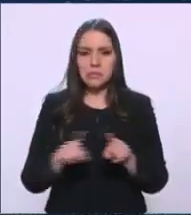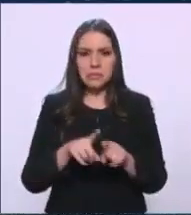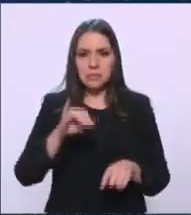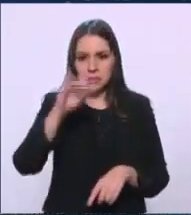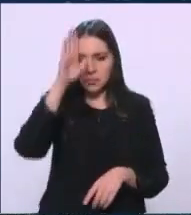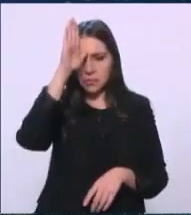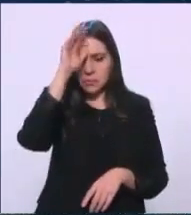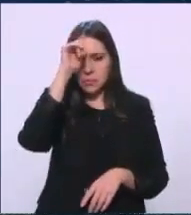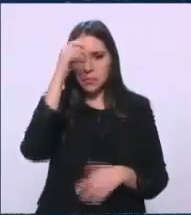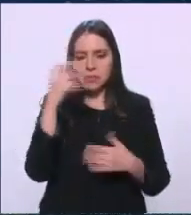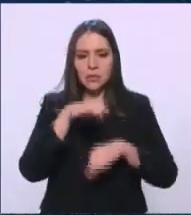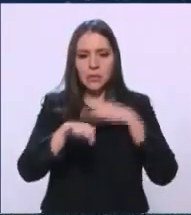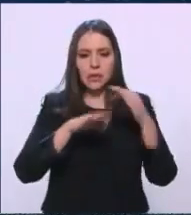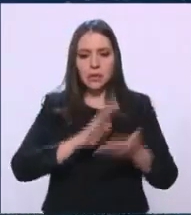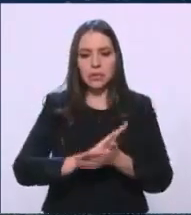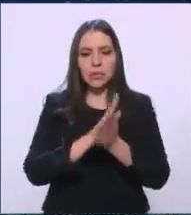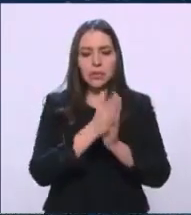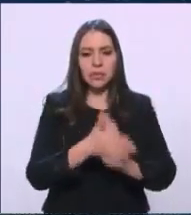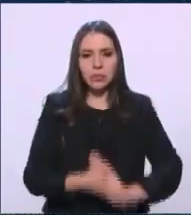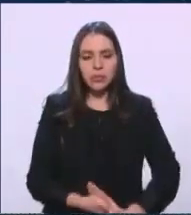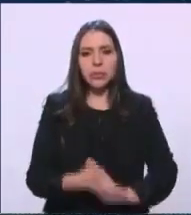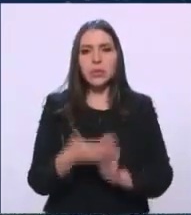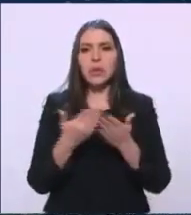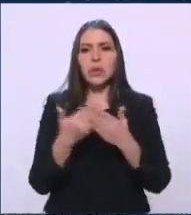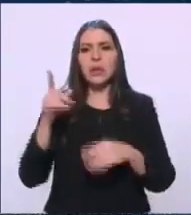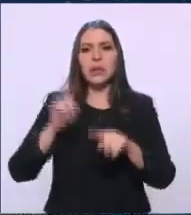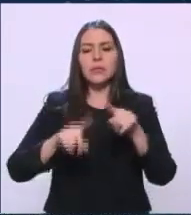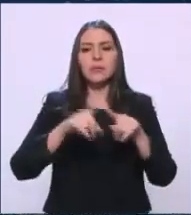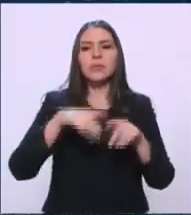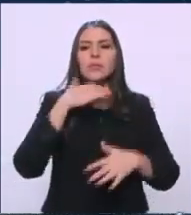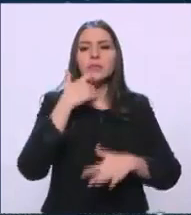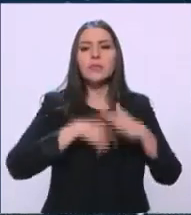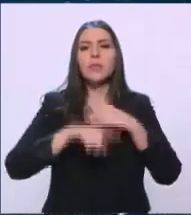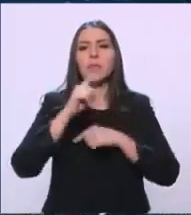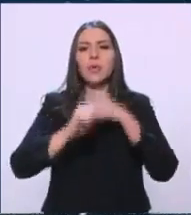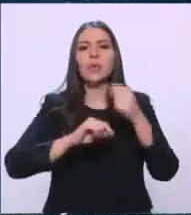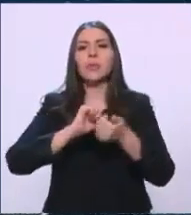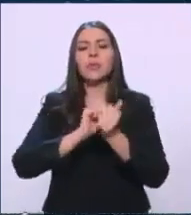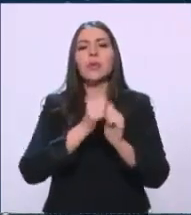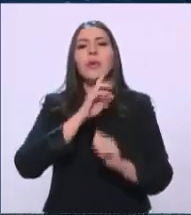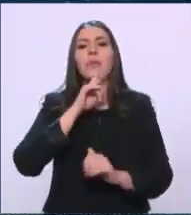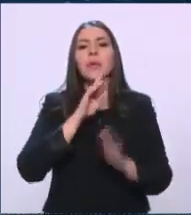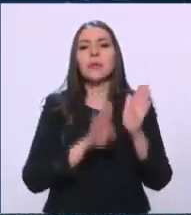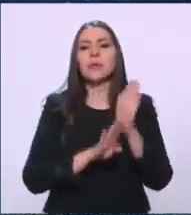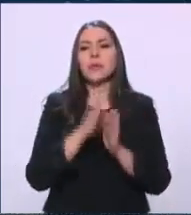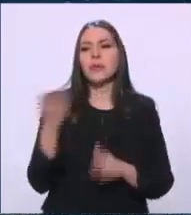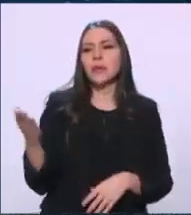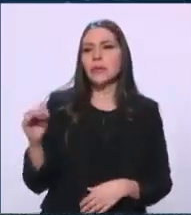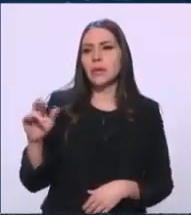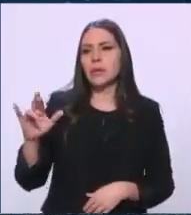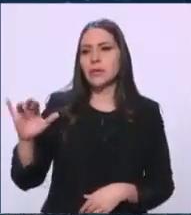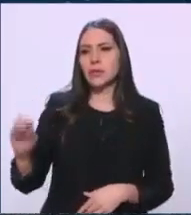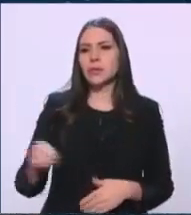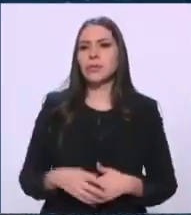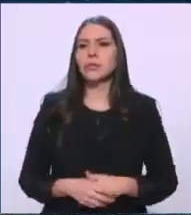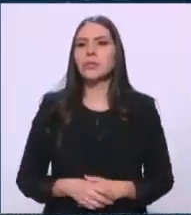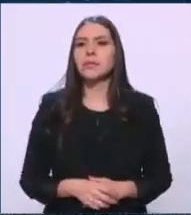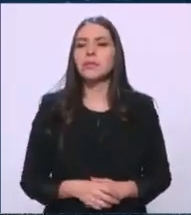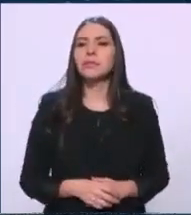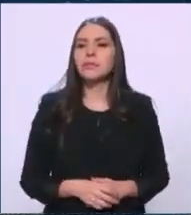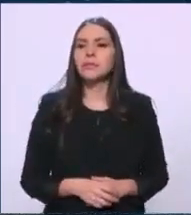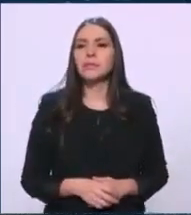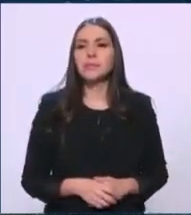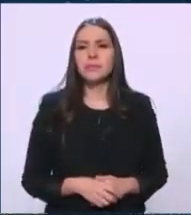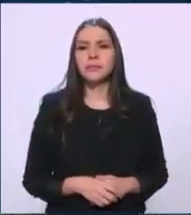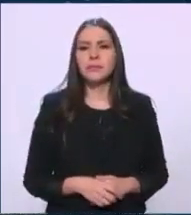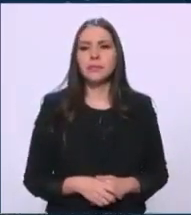está desmantelando la corrupción e implementando el estado de bienestar. Creo que Fabricio, te escuchamos, tenemos 10 segundos, menos. No,